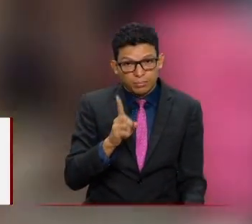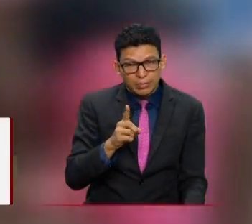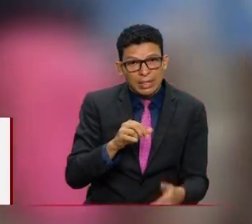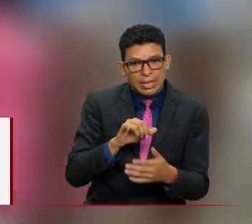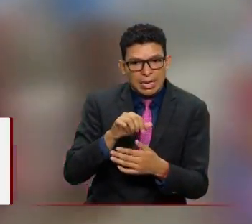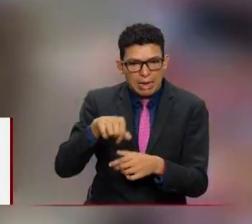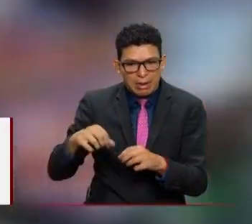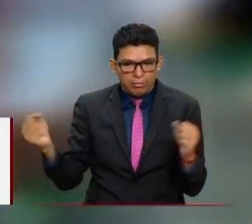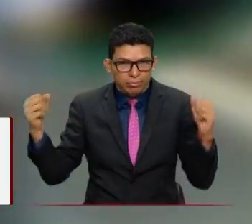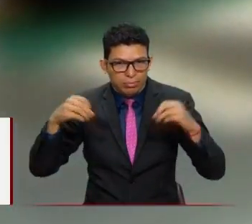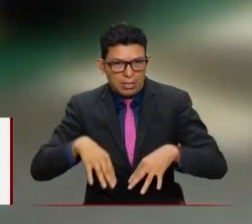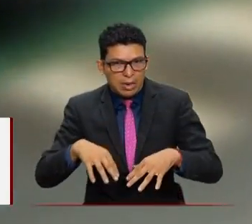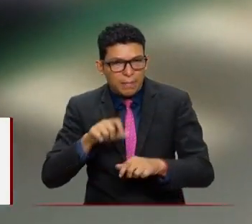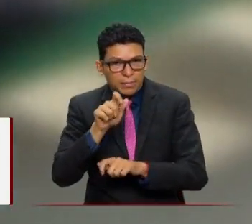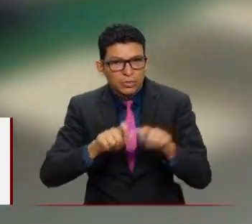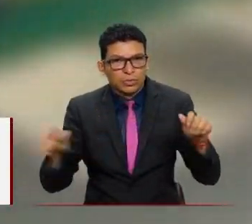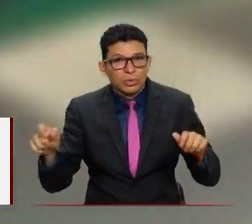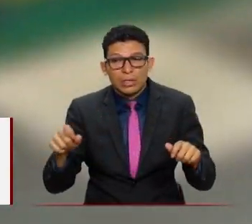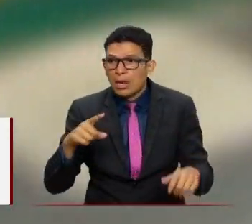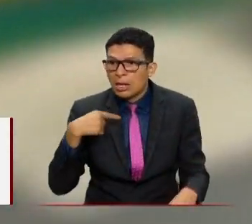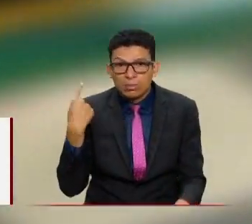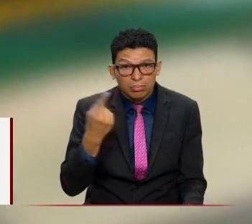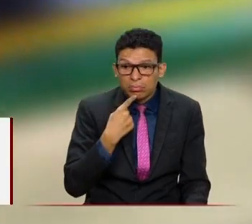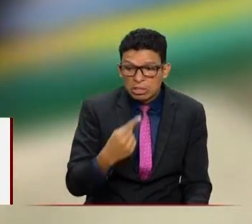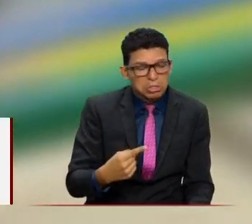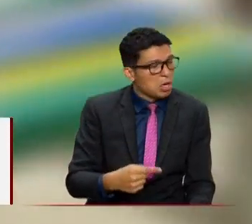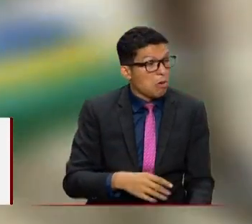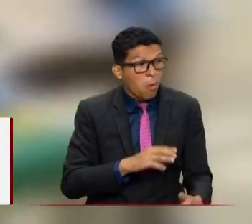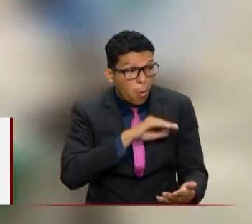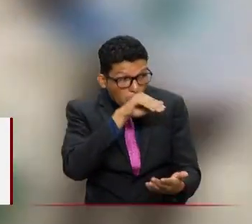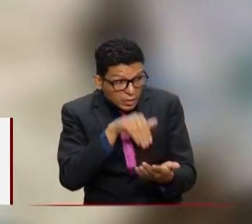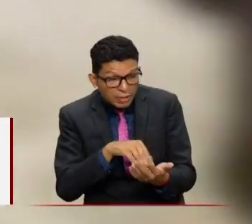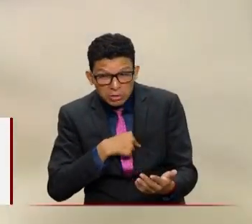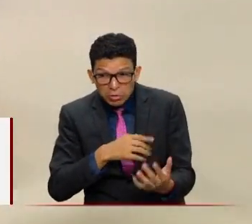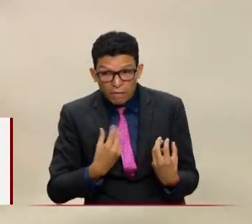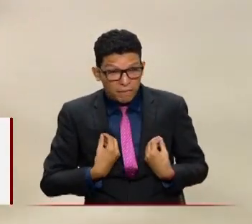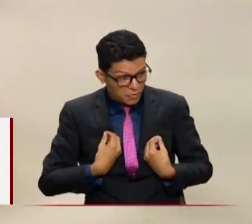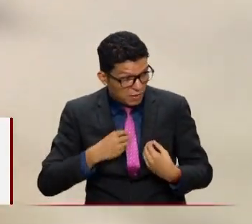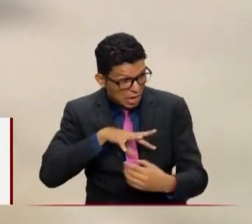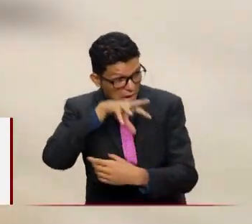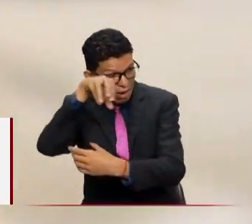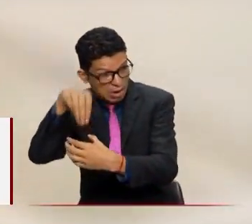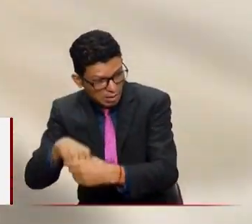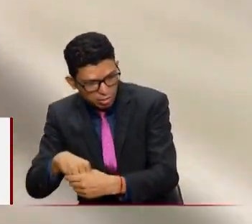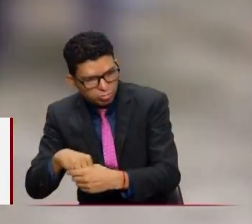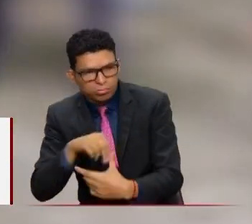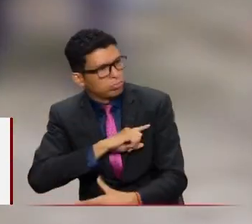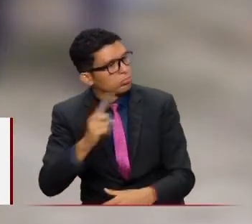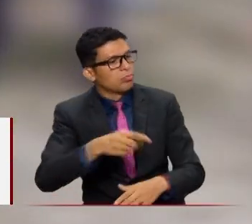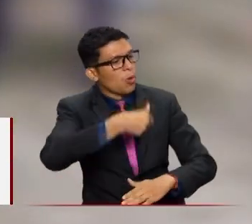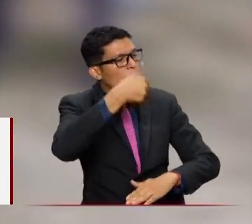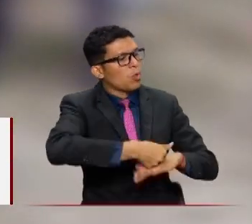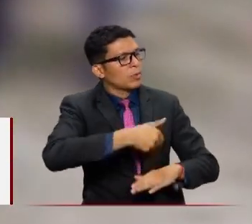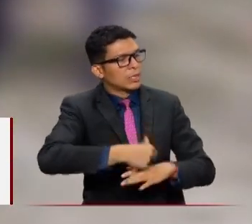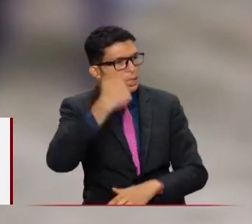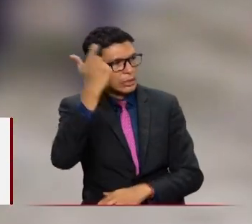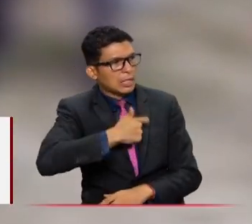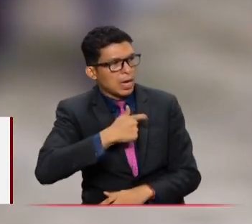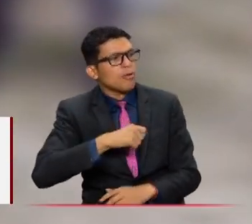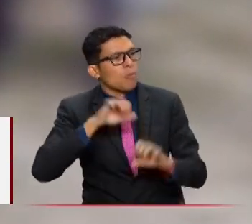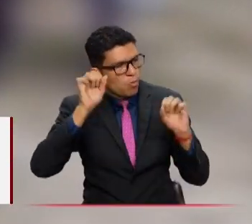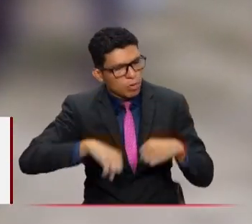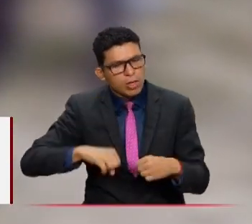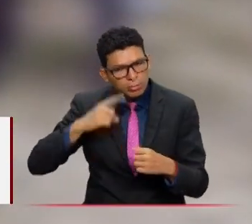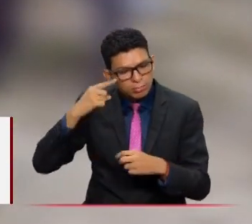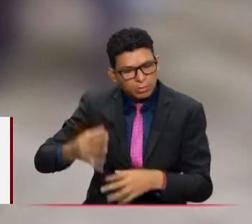Isthmina. Las comunidades están diciendo que no retornan hasta que no llegue una apuesta seria del gobierno nacional y pueda dar